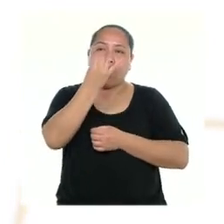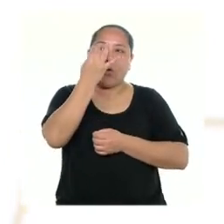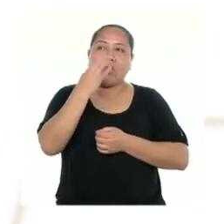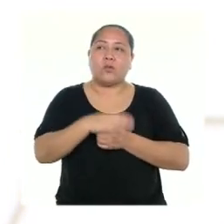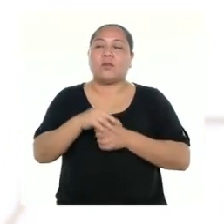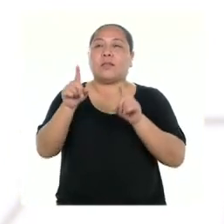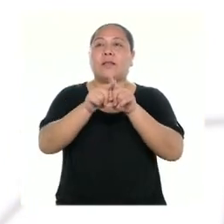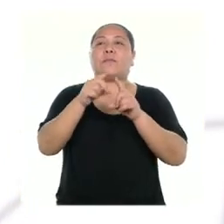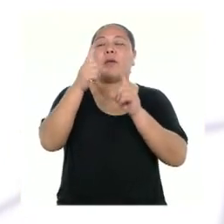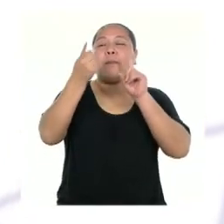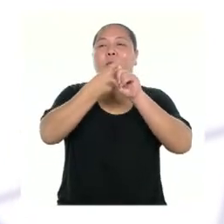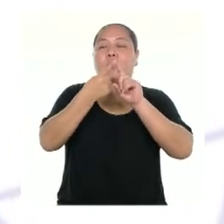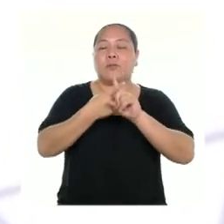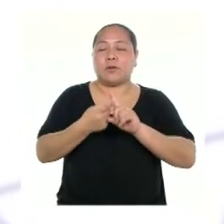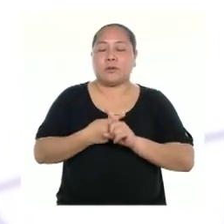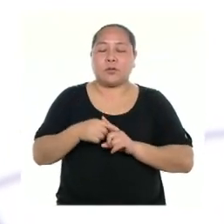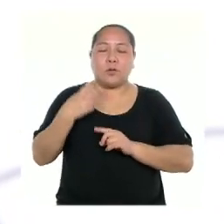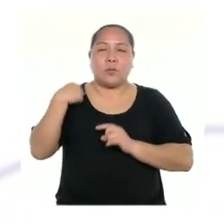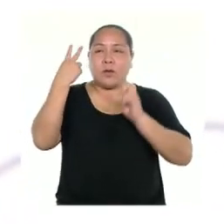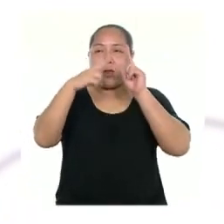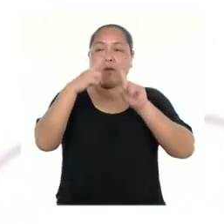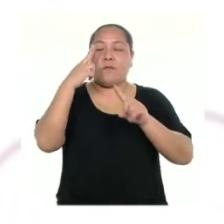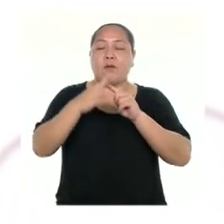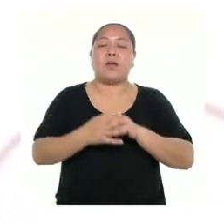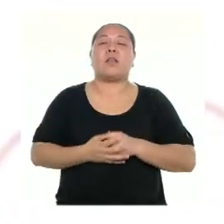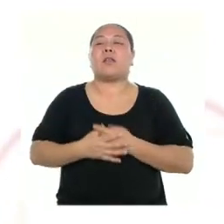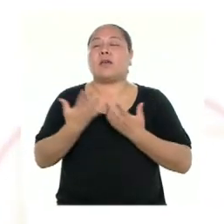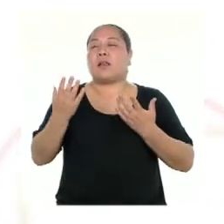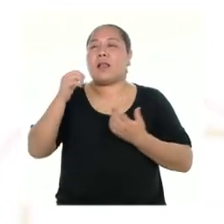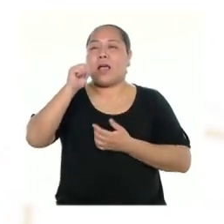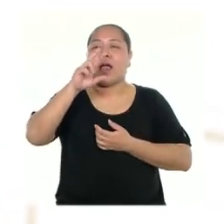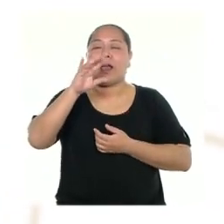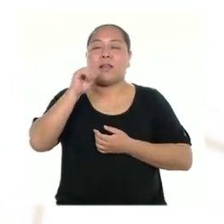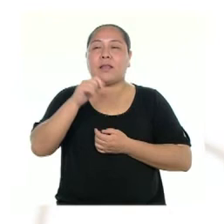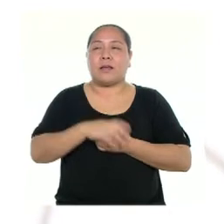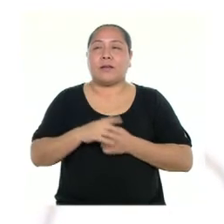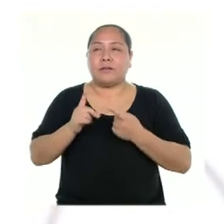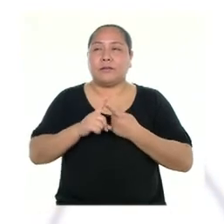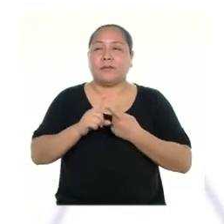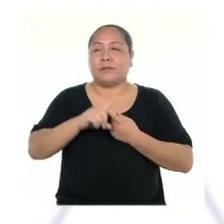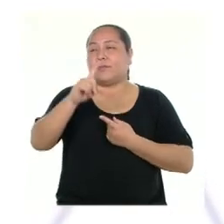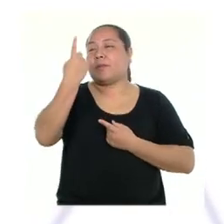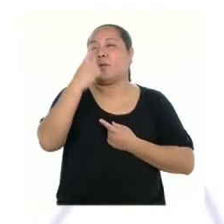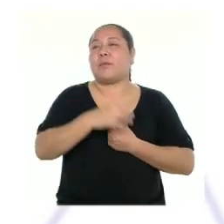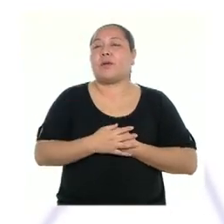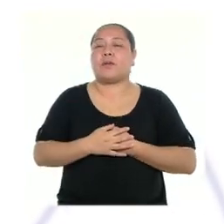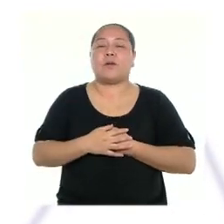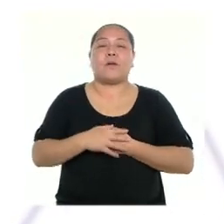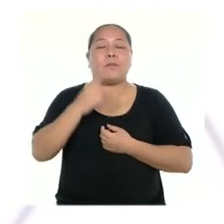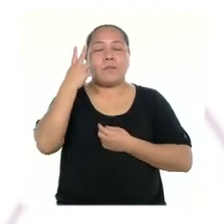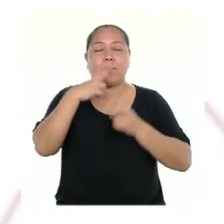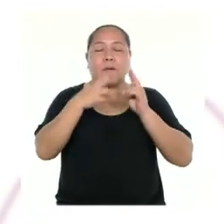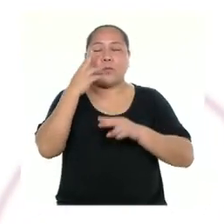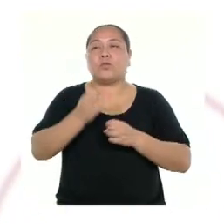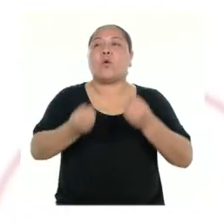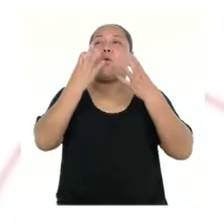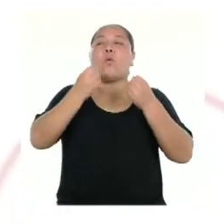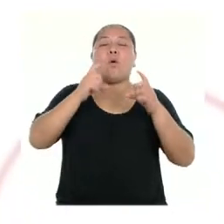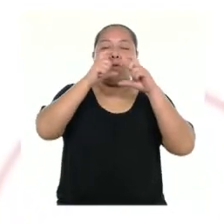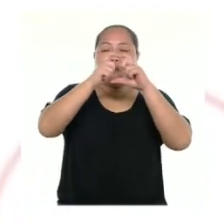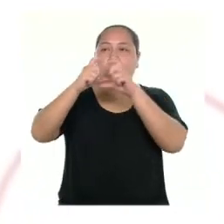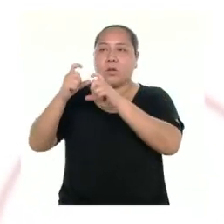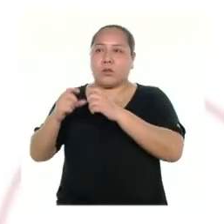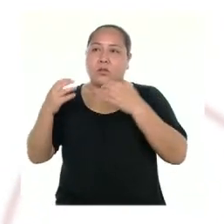una multiplicación para calcular el área. Primero, estimaremos cuántos cuadraditos cubre